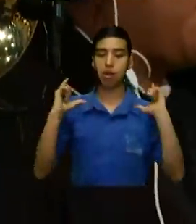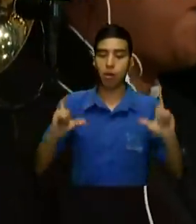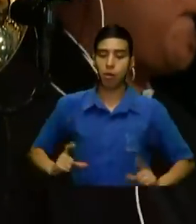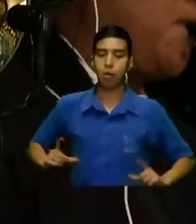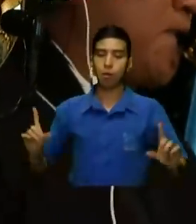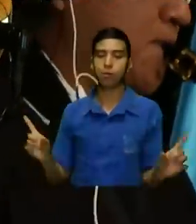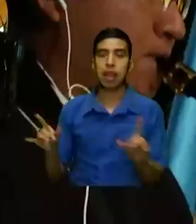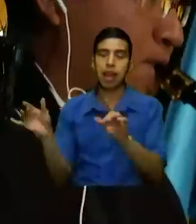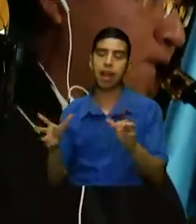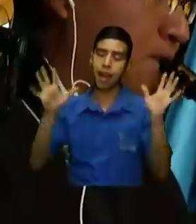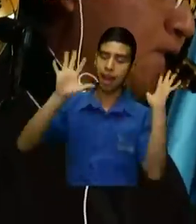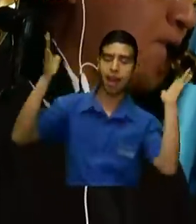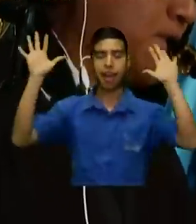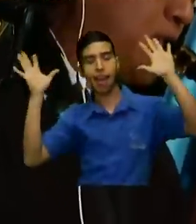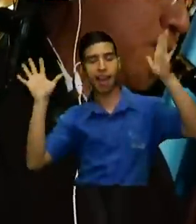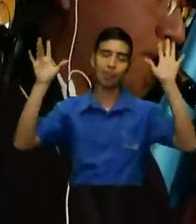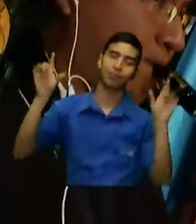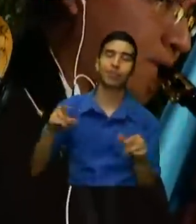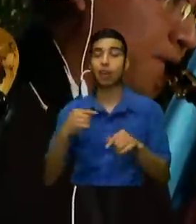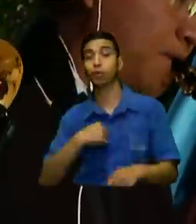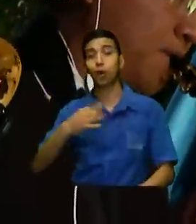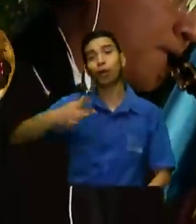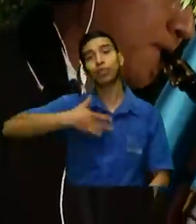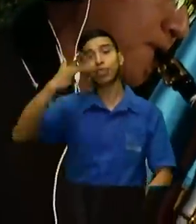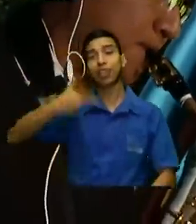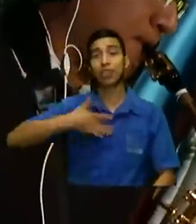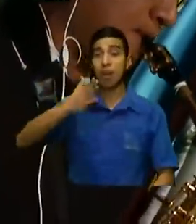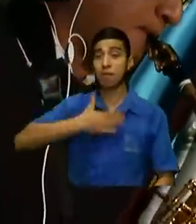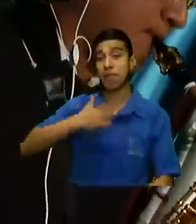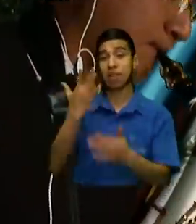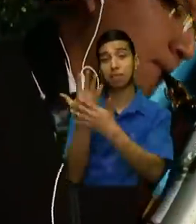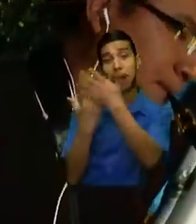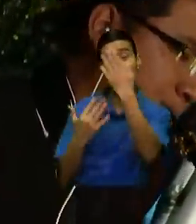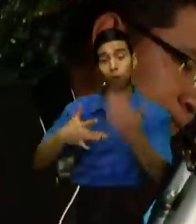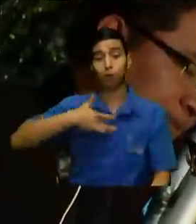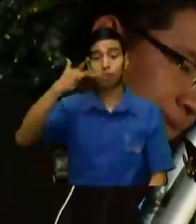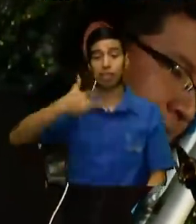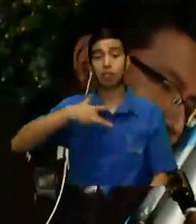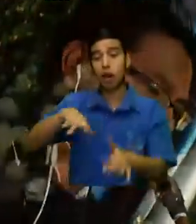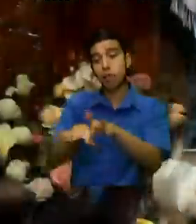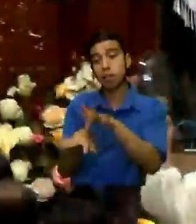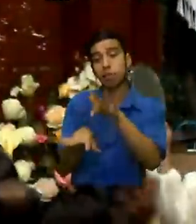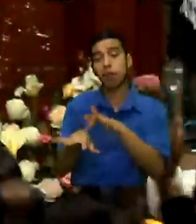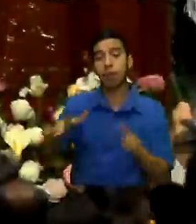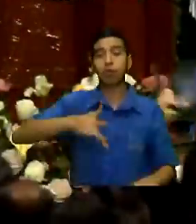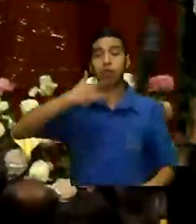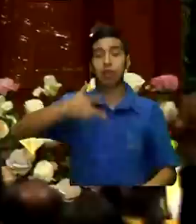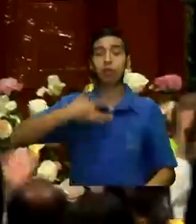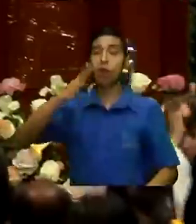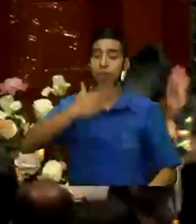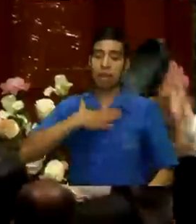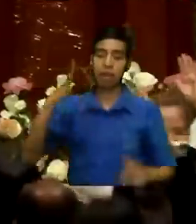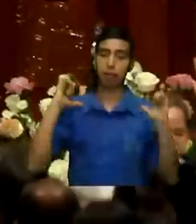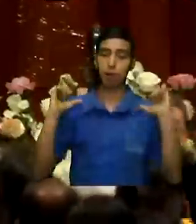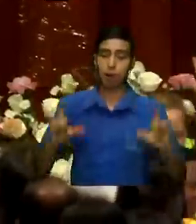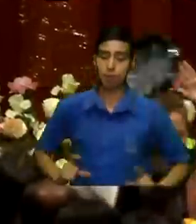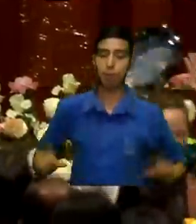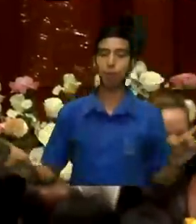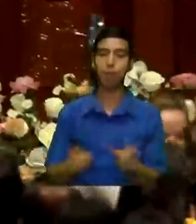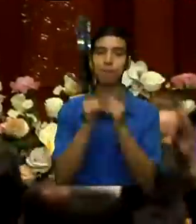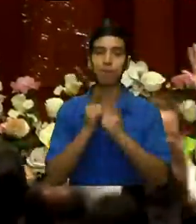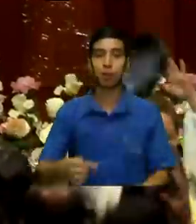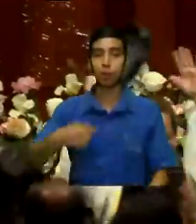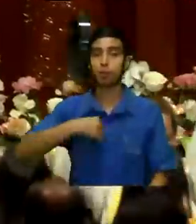mi ser. Lo siento en mis manos. Lo siento en mis pies. Lo siento en todo mi